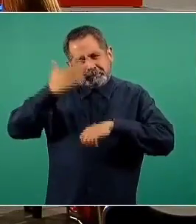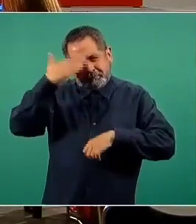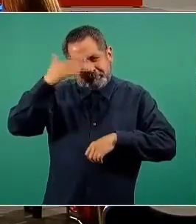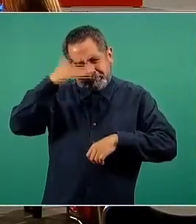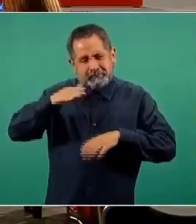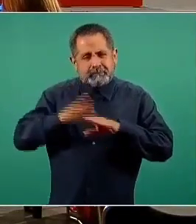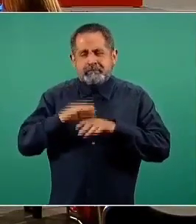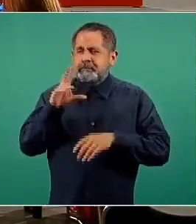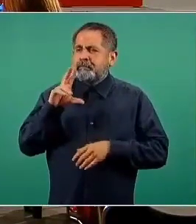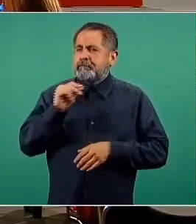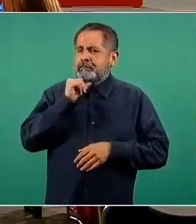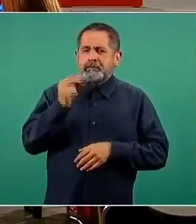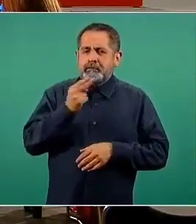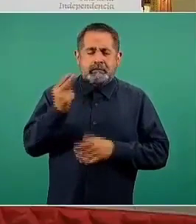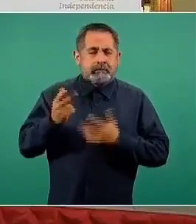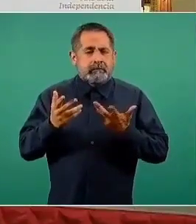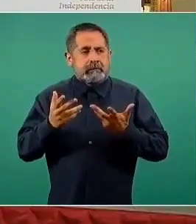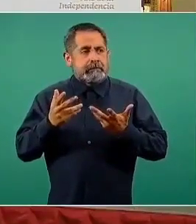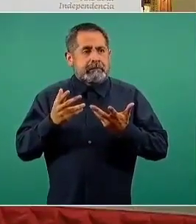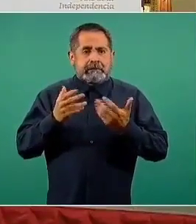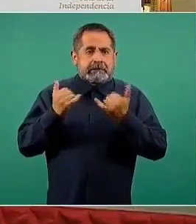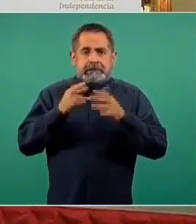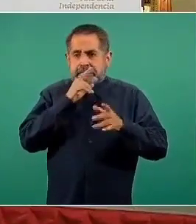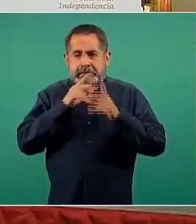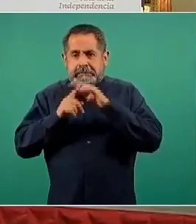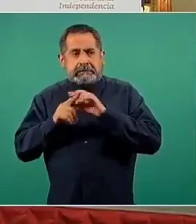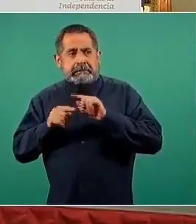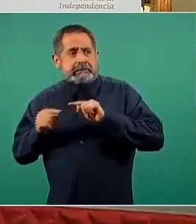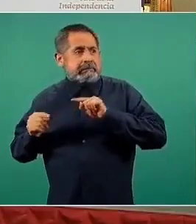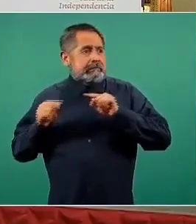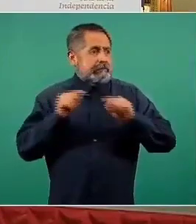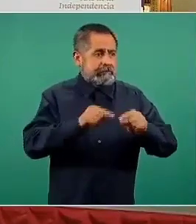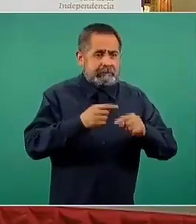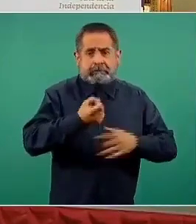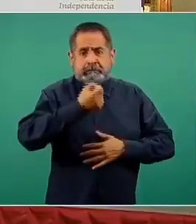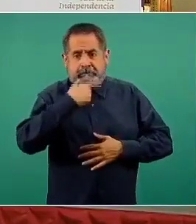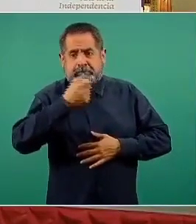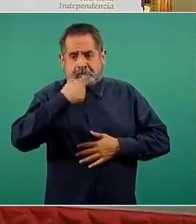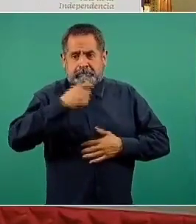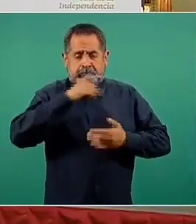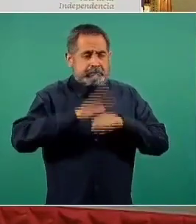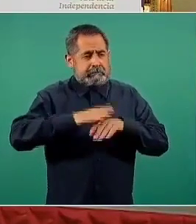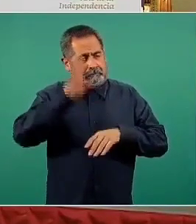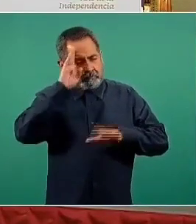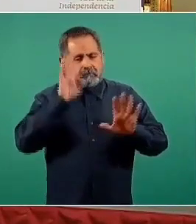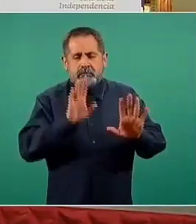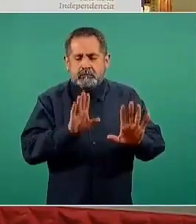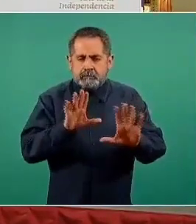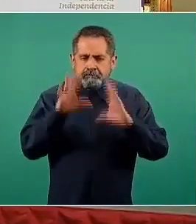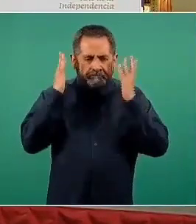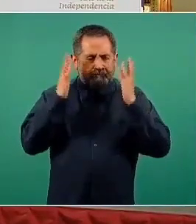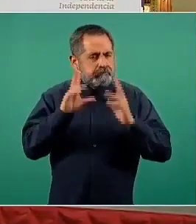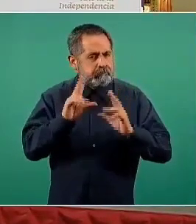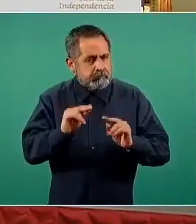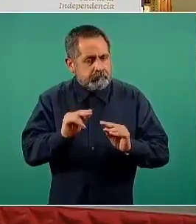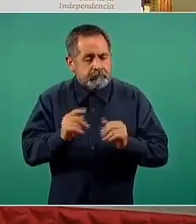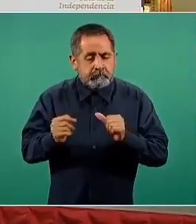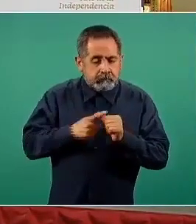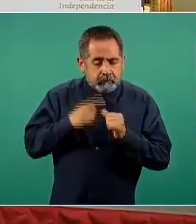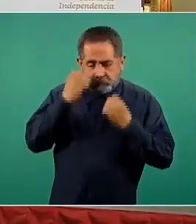la innecesaria y desmesurada prescripción de antibióticos actualmente. Es